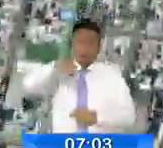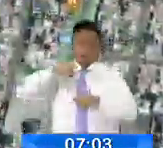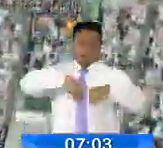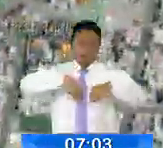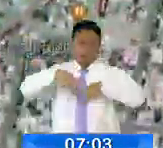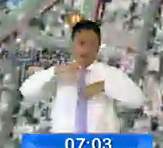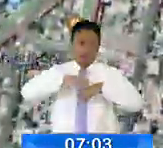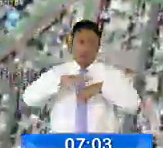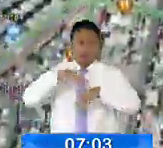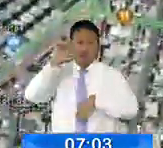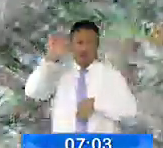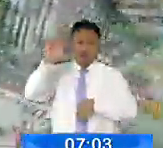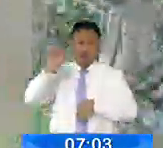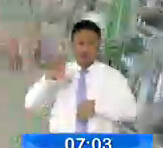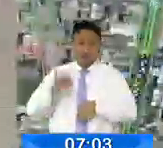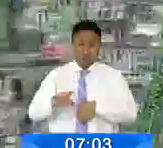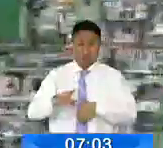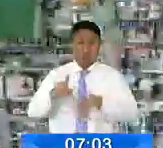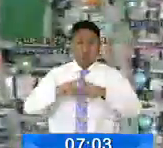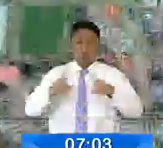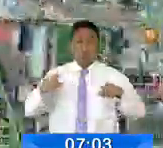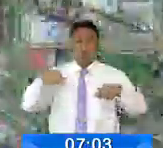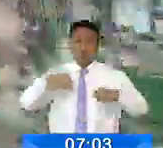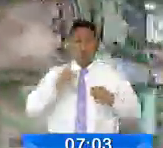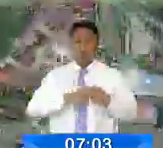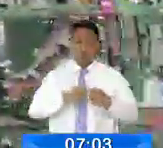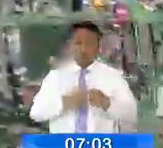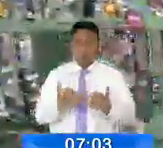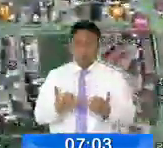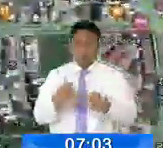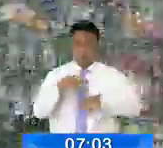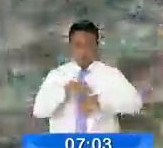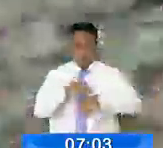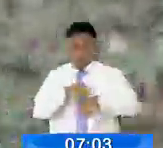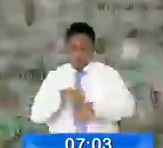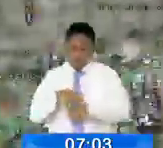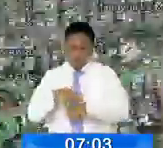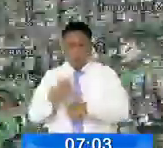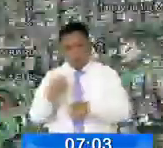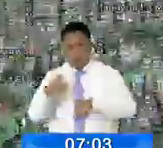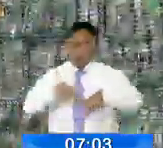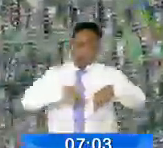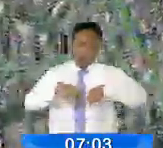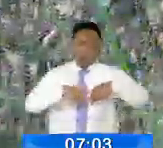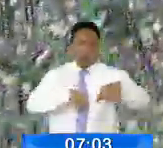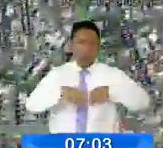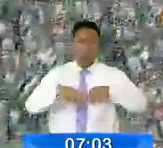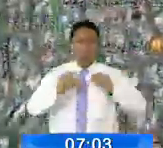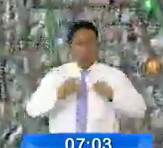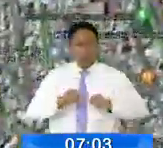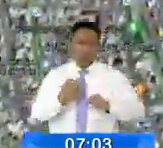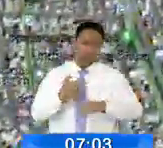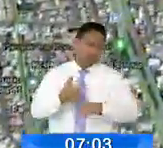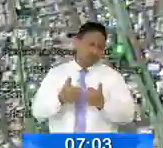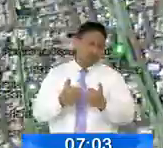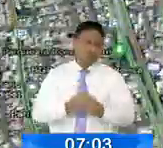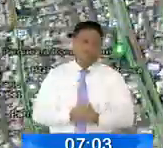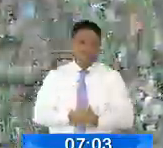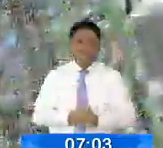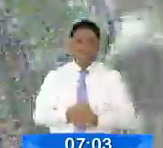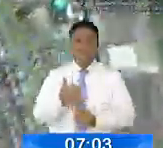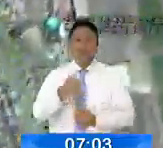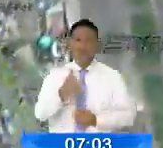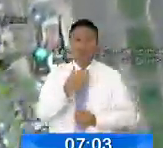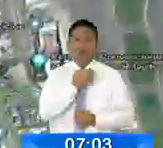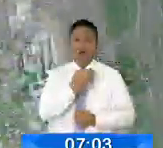los semáforos, pero en general la ciudad de Quito a esta hora tiene movimiento, pero la vialidad está en buen estado. Acá la Plaza Lazo